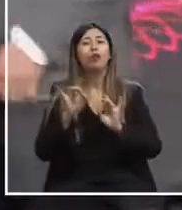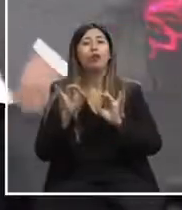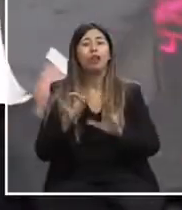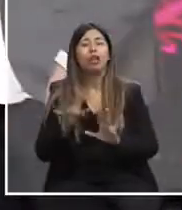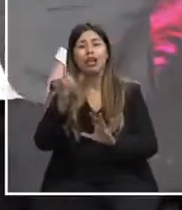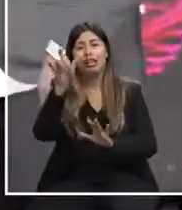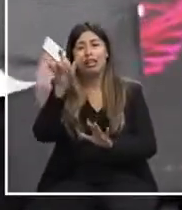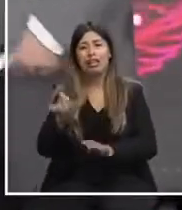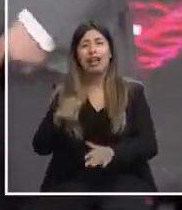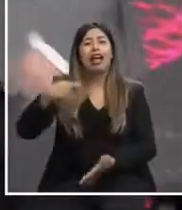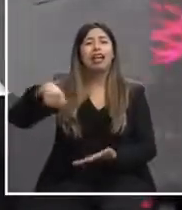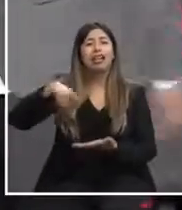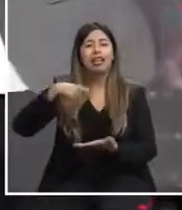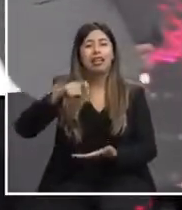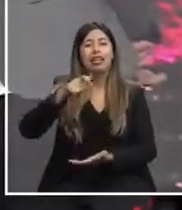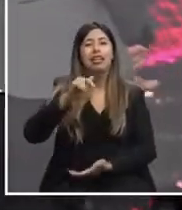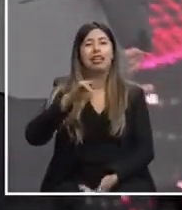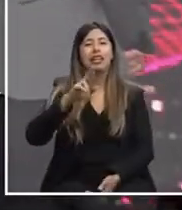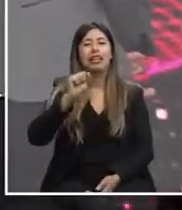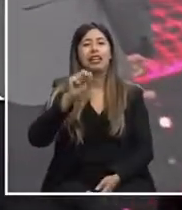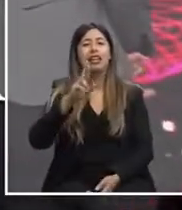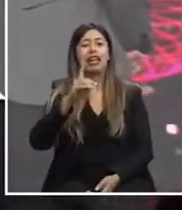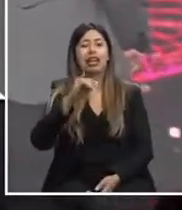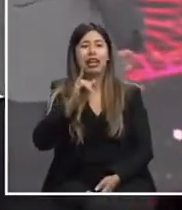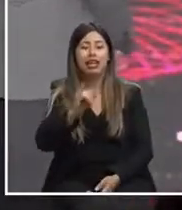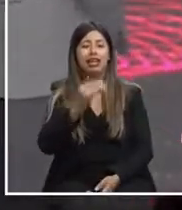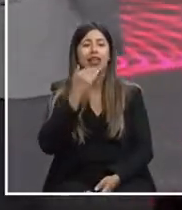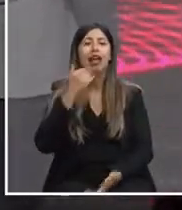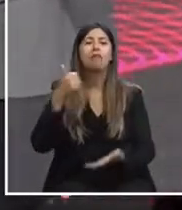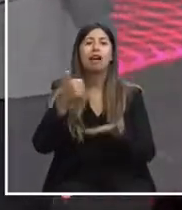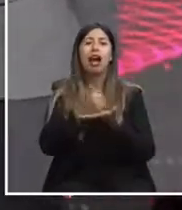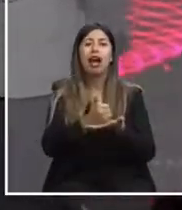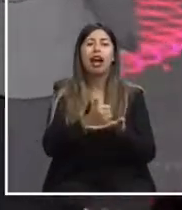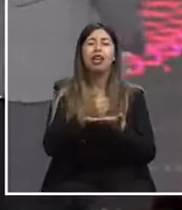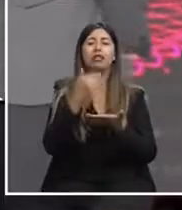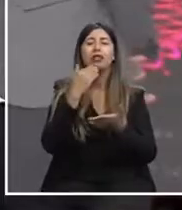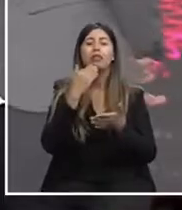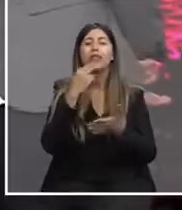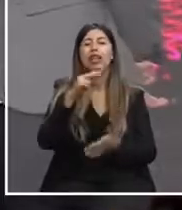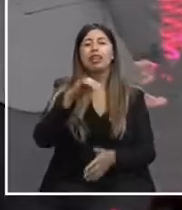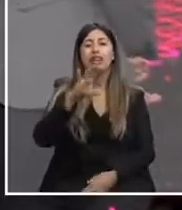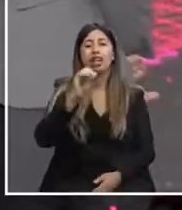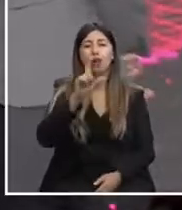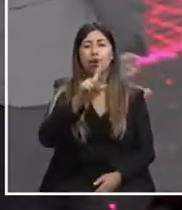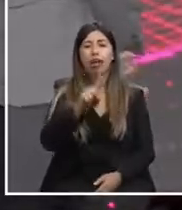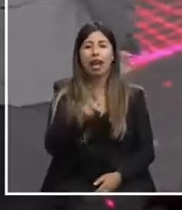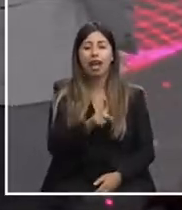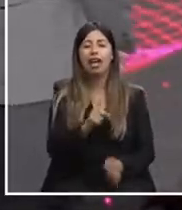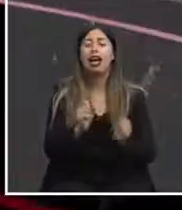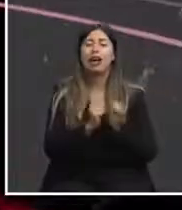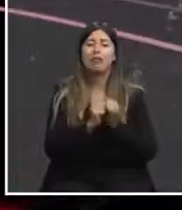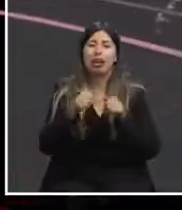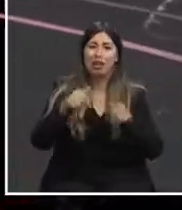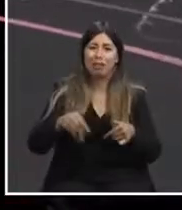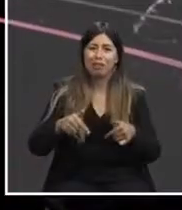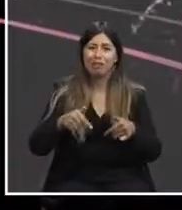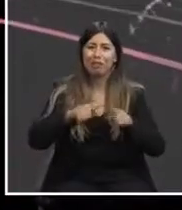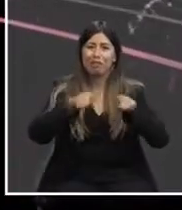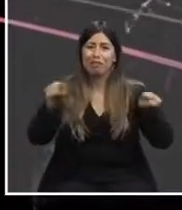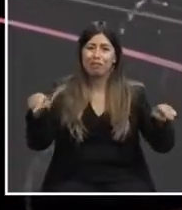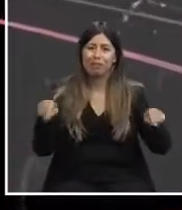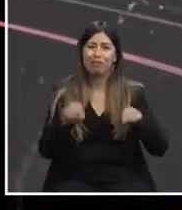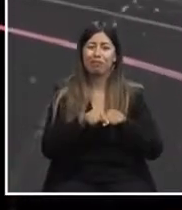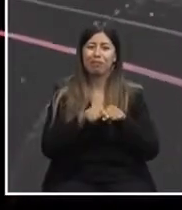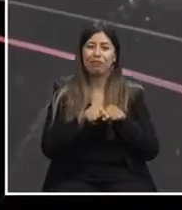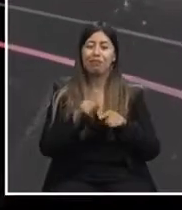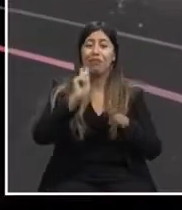el senador Girardi, al alcalde Castro y a Nicolás Fernández, que nos acompañan aquí en el estudio mientras firman